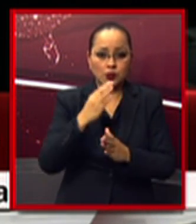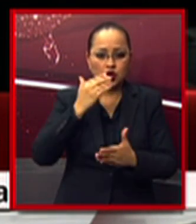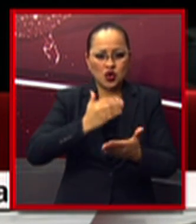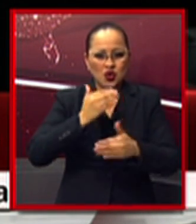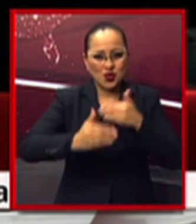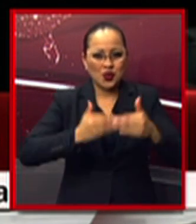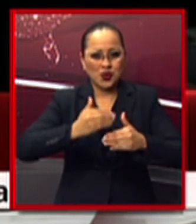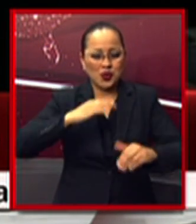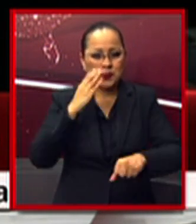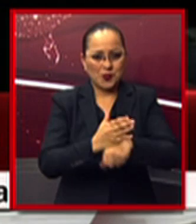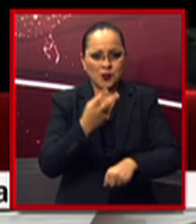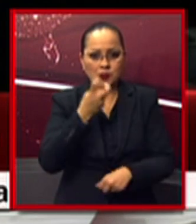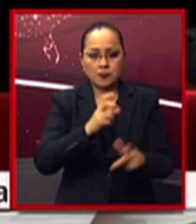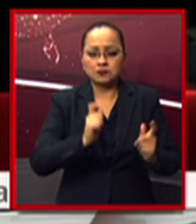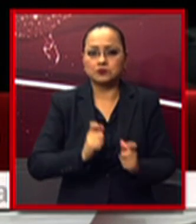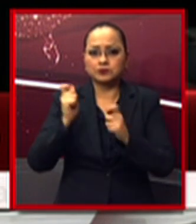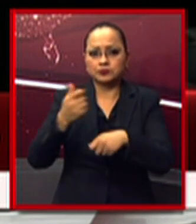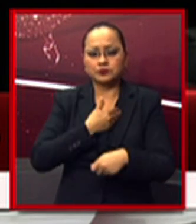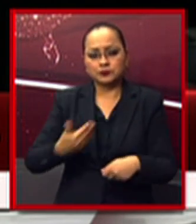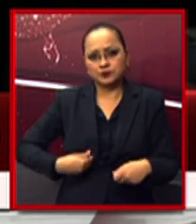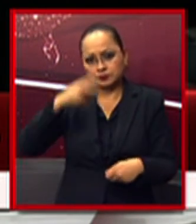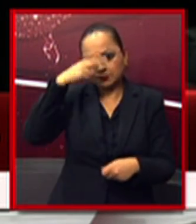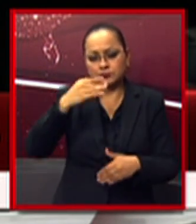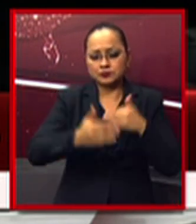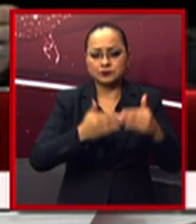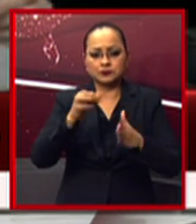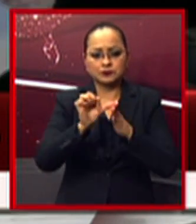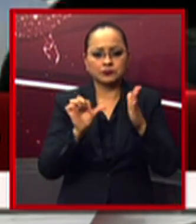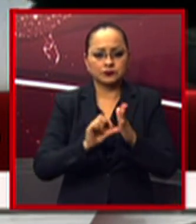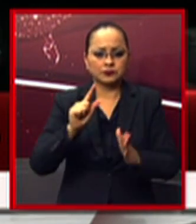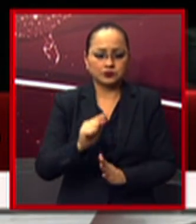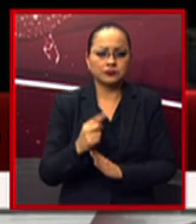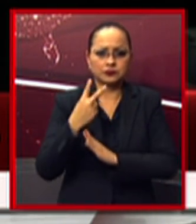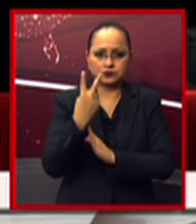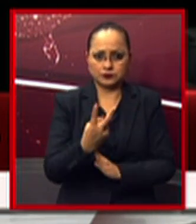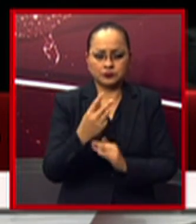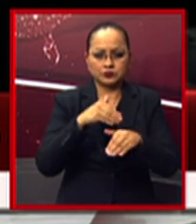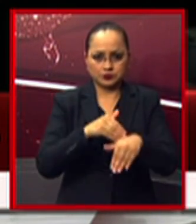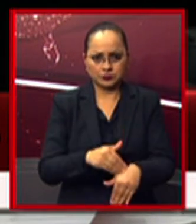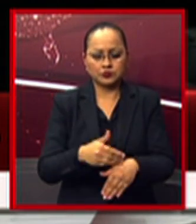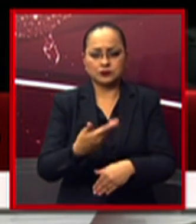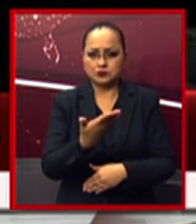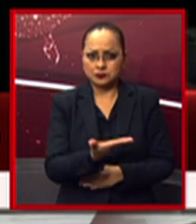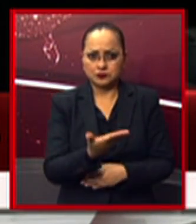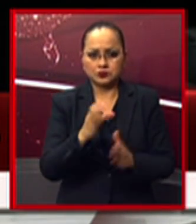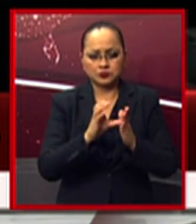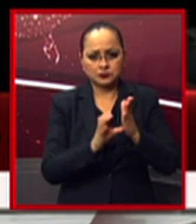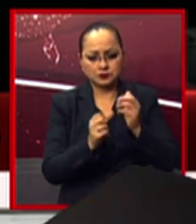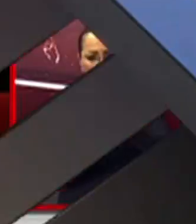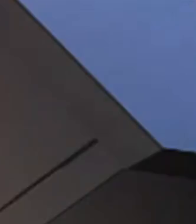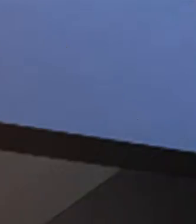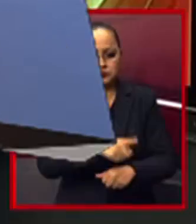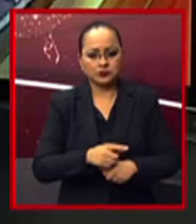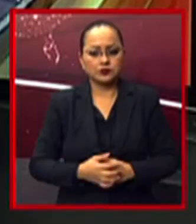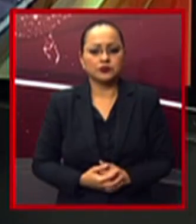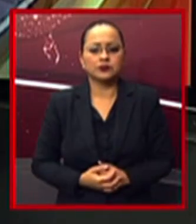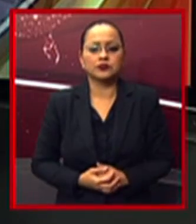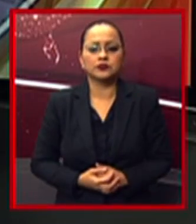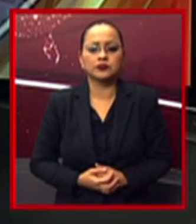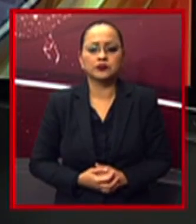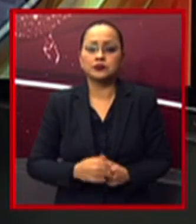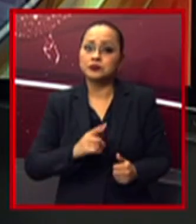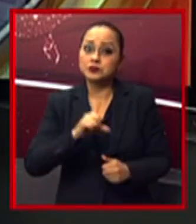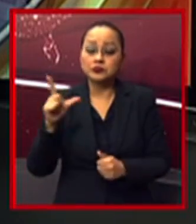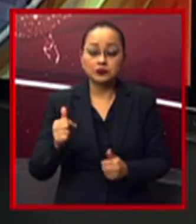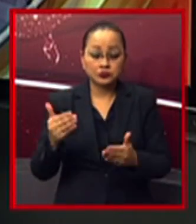Militar de Procedimientos Penales. Se remite al Ejecutivo Federal para los efectos del artículo 72 constitucional. En otro